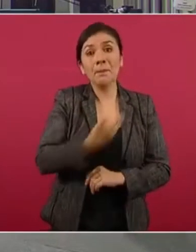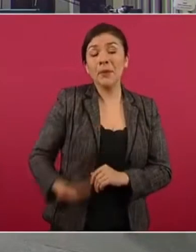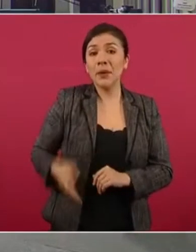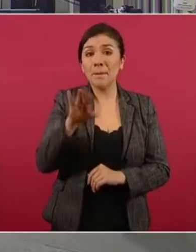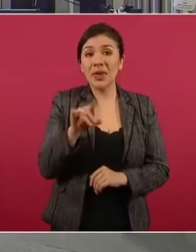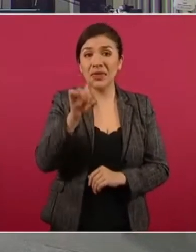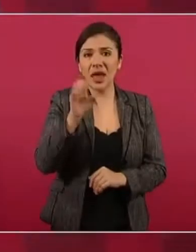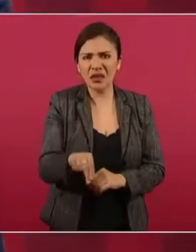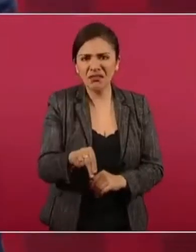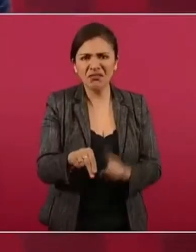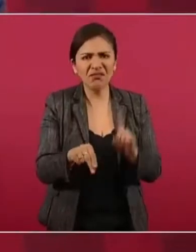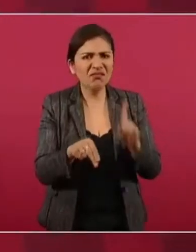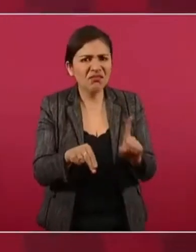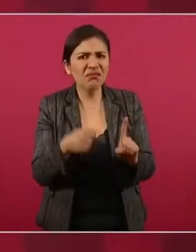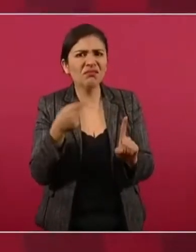siempre